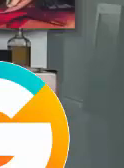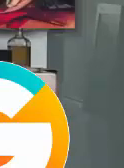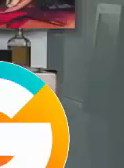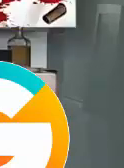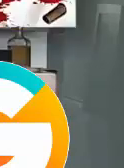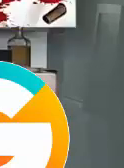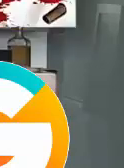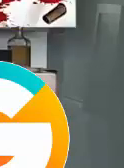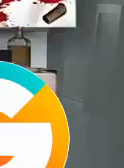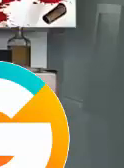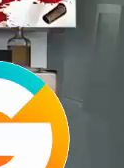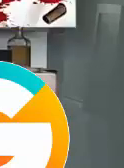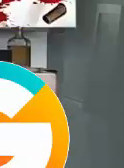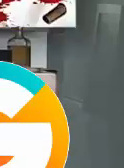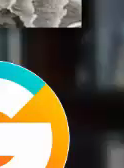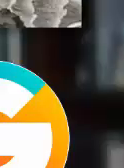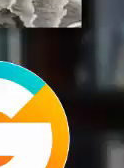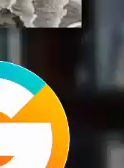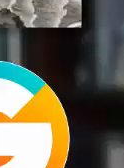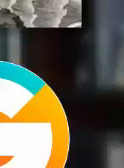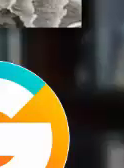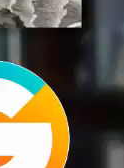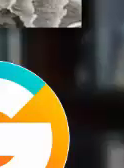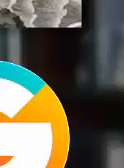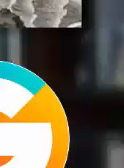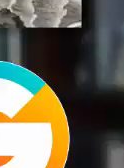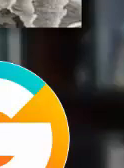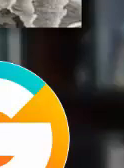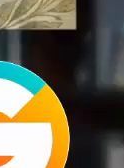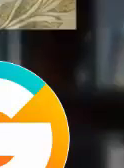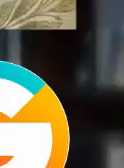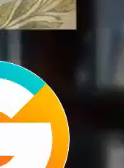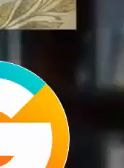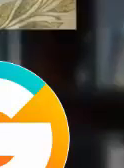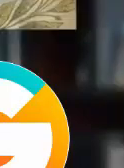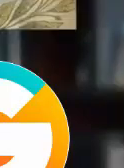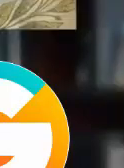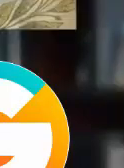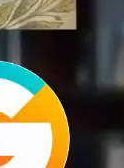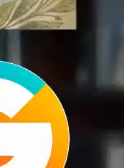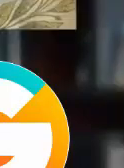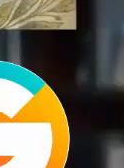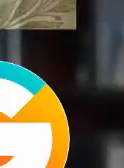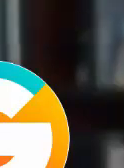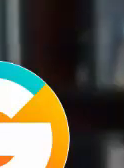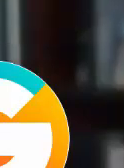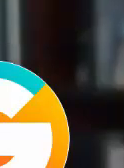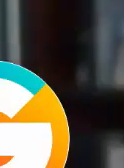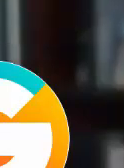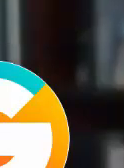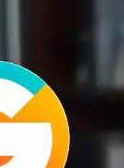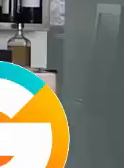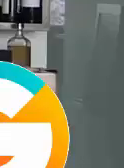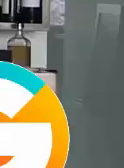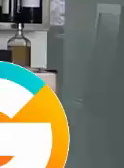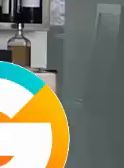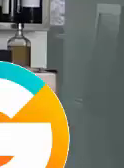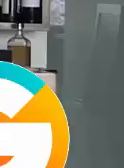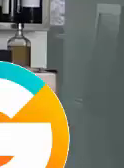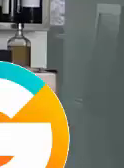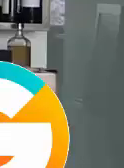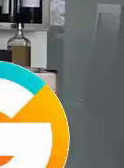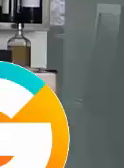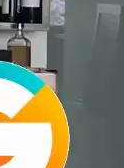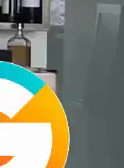hombre. Entonces, ahora tendremos que afrontar las consecuencias. Durante su conferencia mañanera esto dijo el